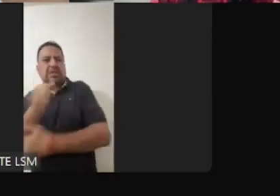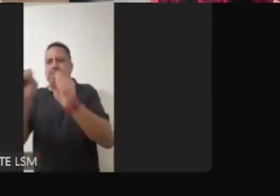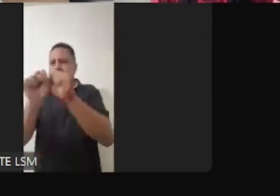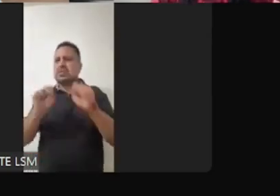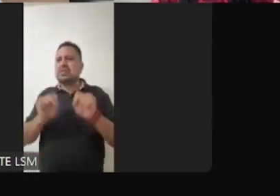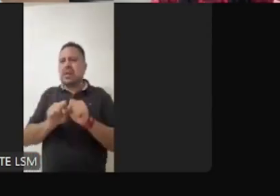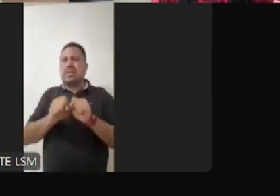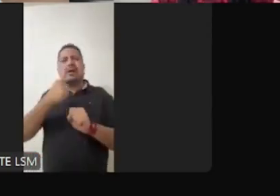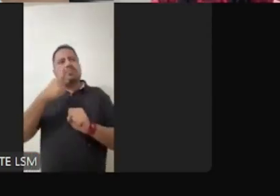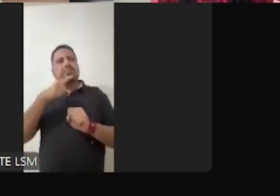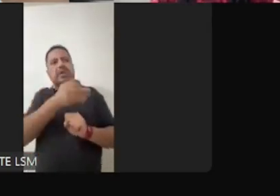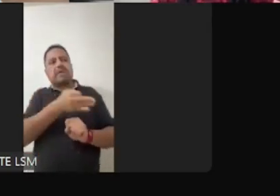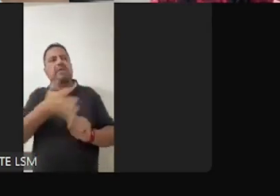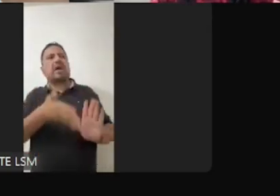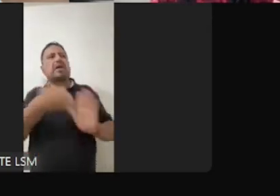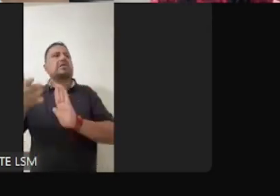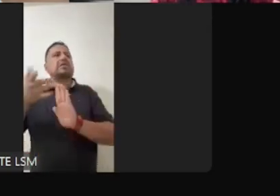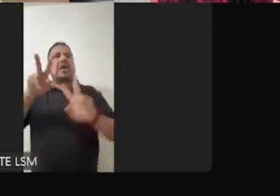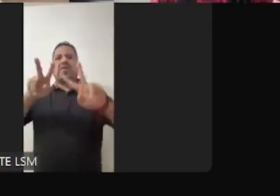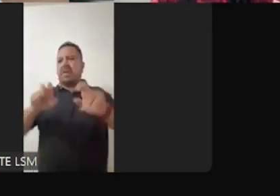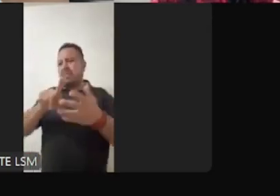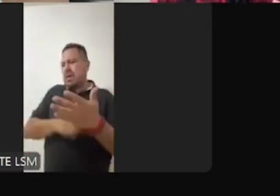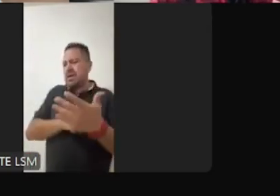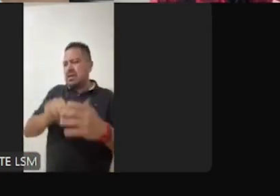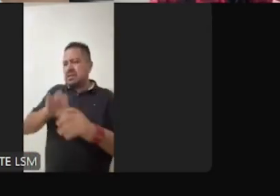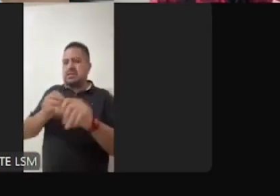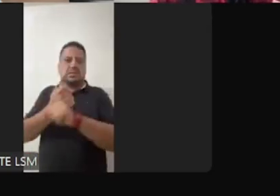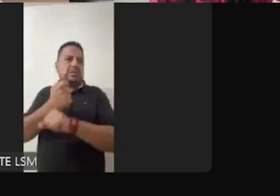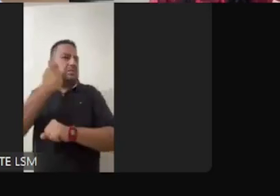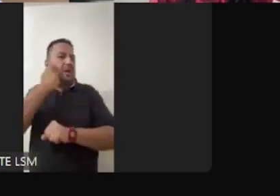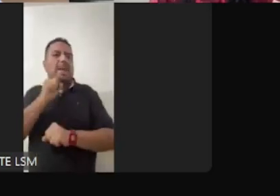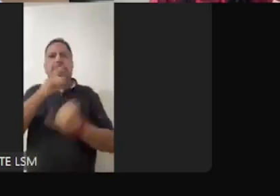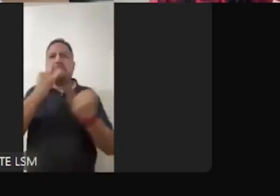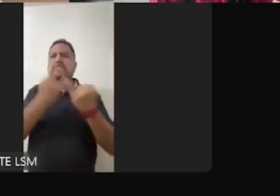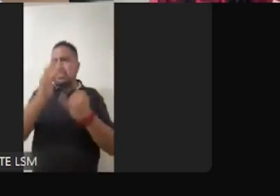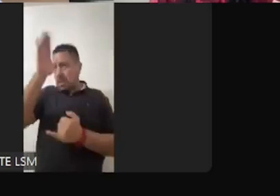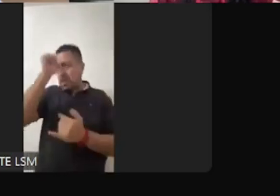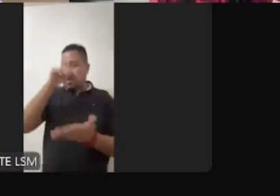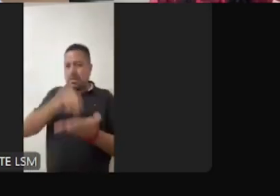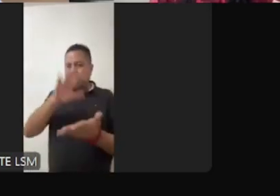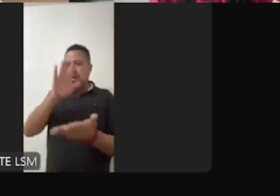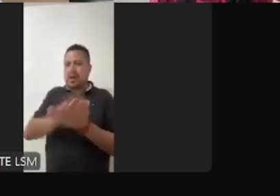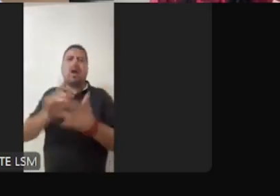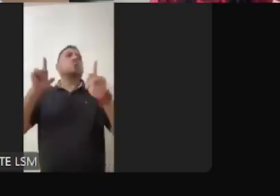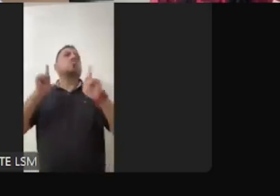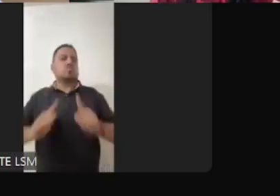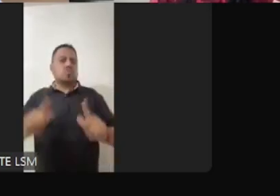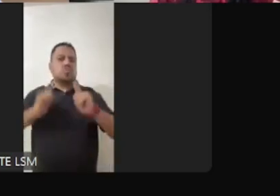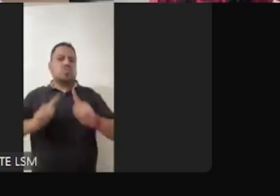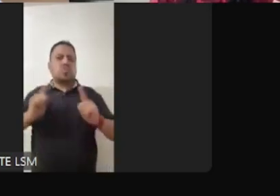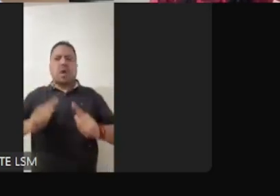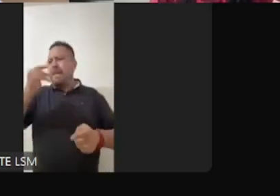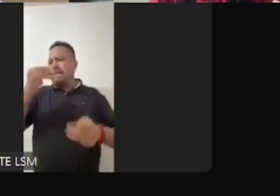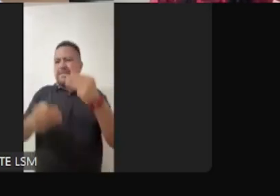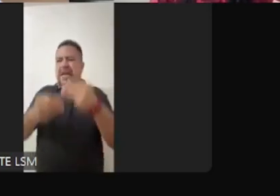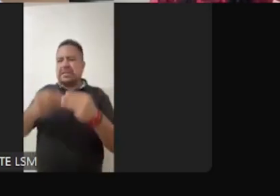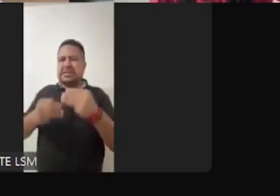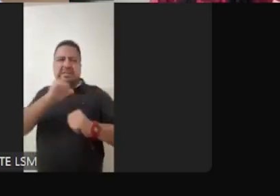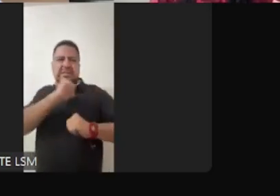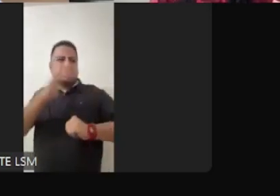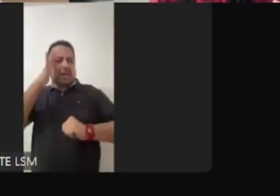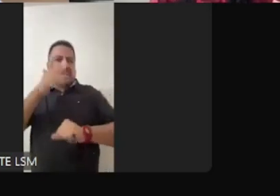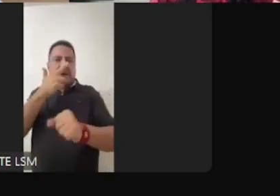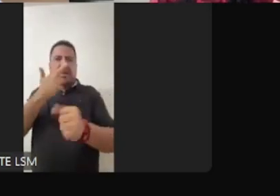medios impugnación en materia electoral del Estado mismo que ratificaron ante la presencia judicial de la magistratura ponente el